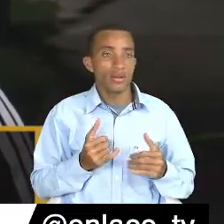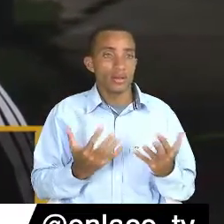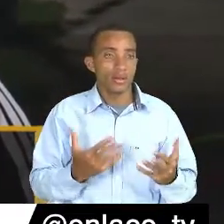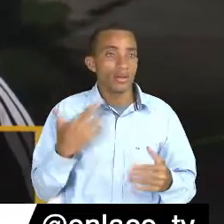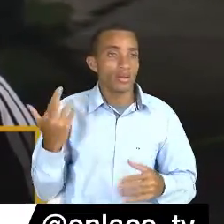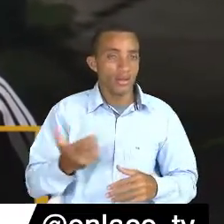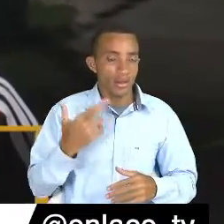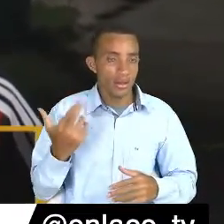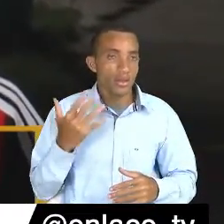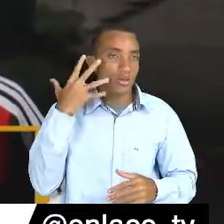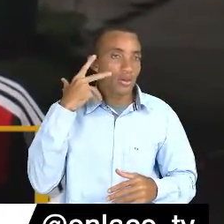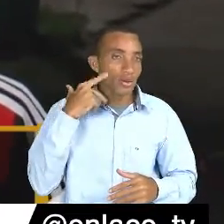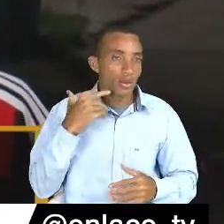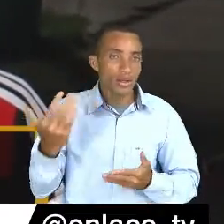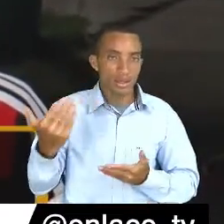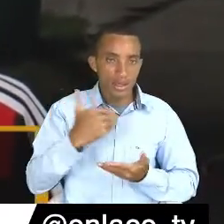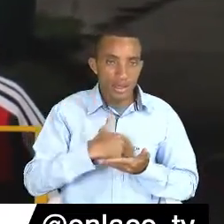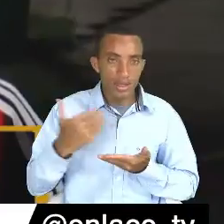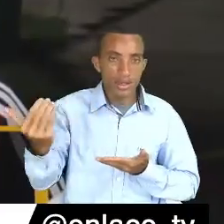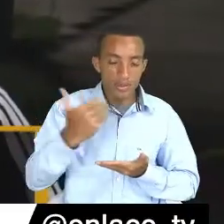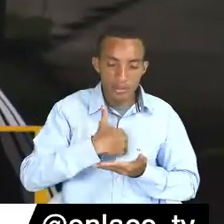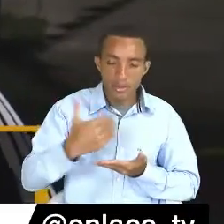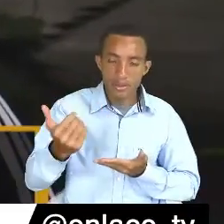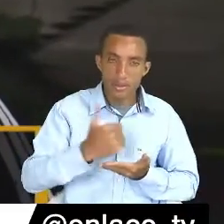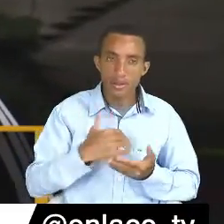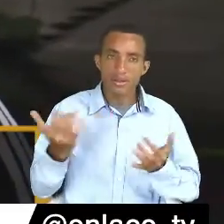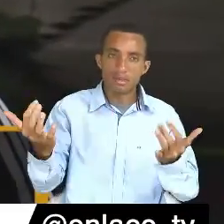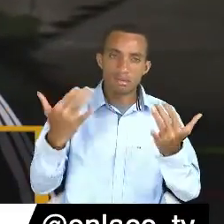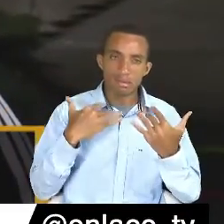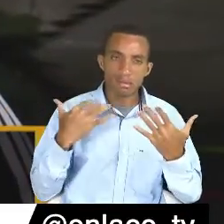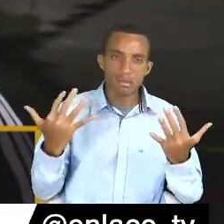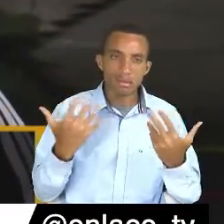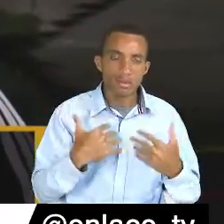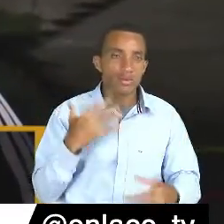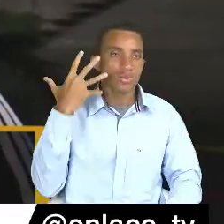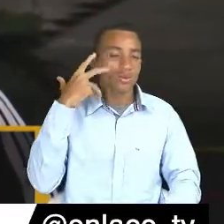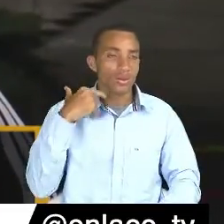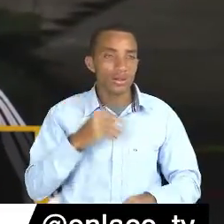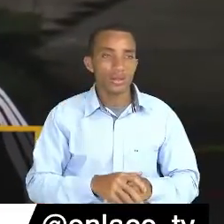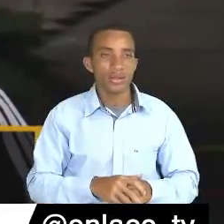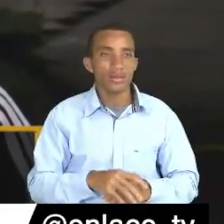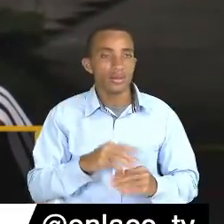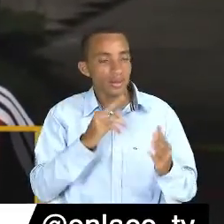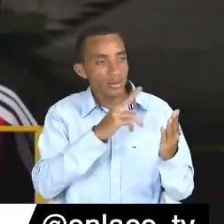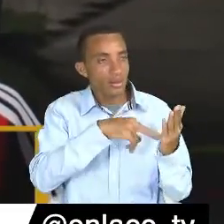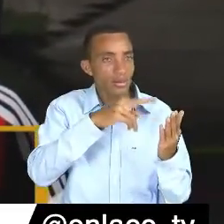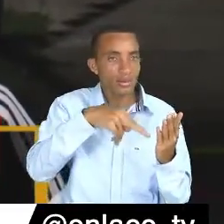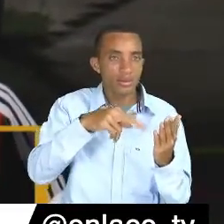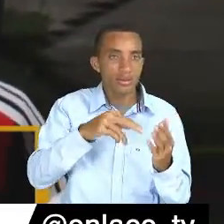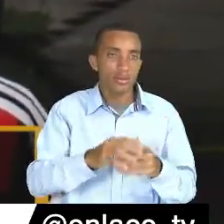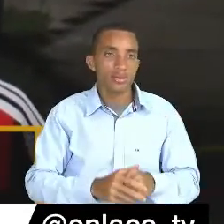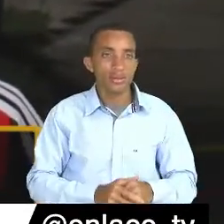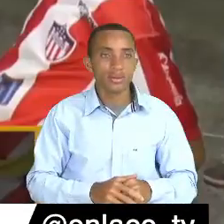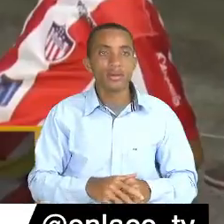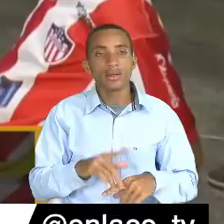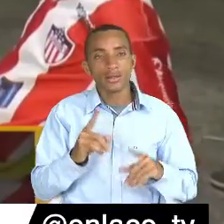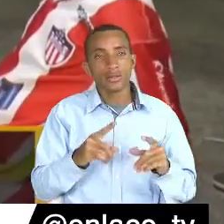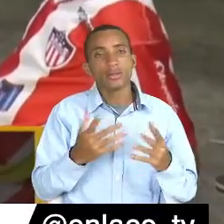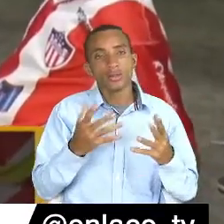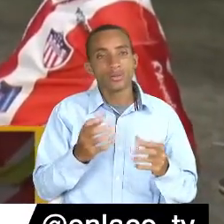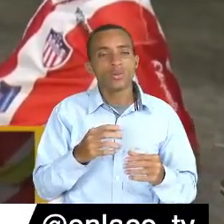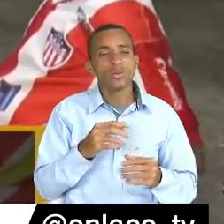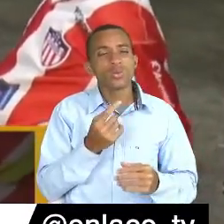días. Y vienen y quieren estar todos los días acá y que les hagan dibujos y que les pinten. Entonces uno dice, no, que me pinte poquito,